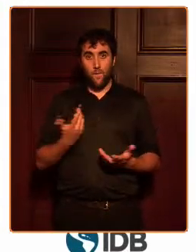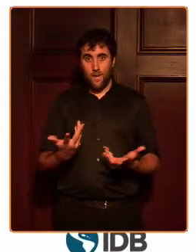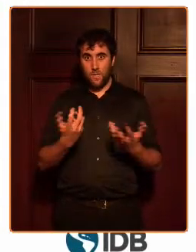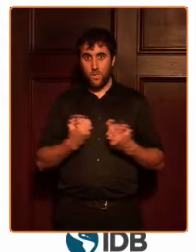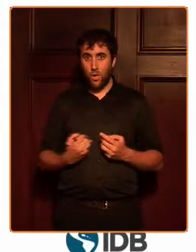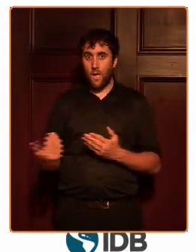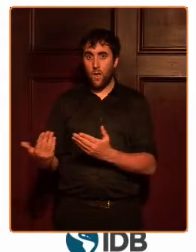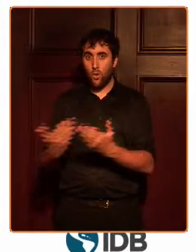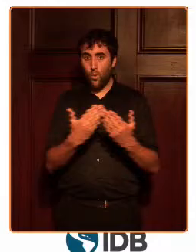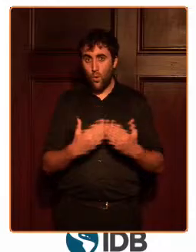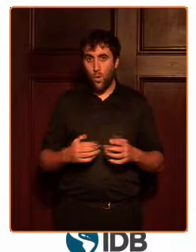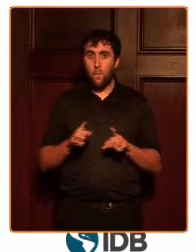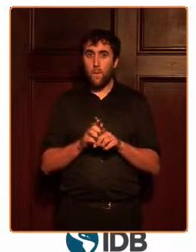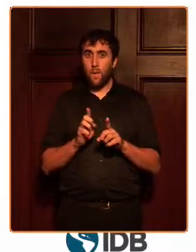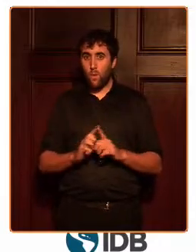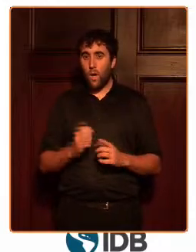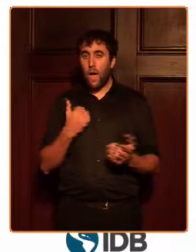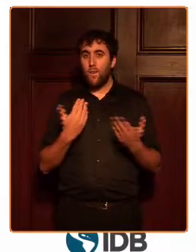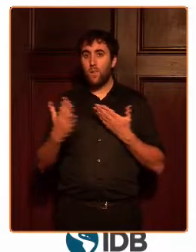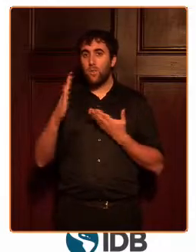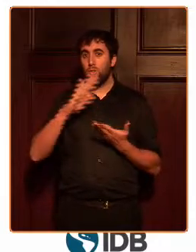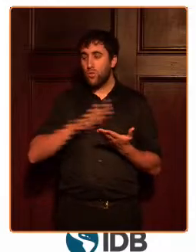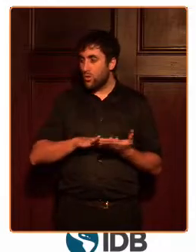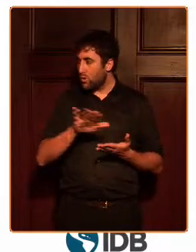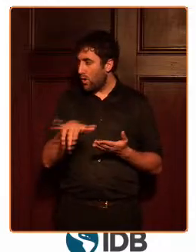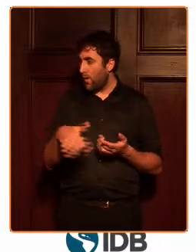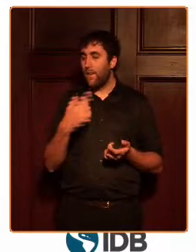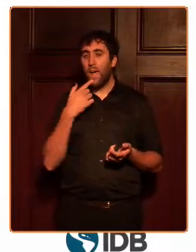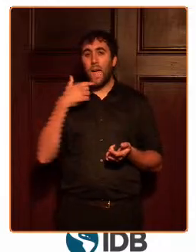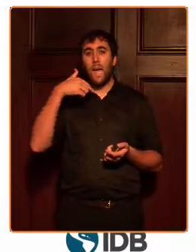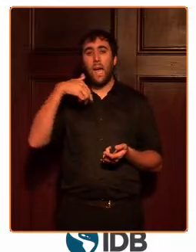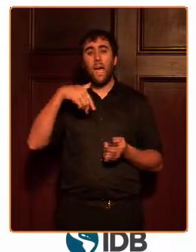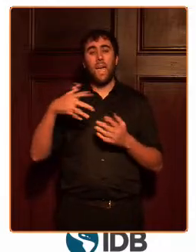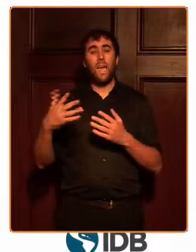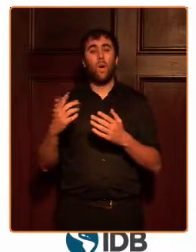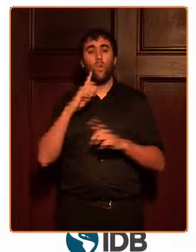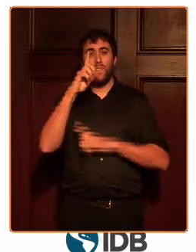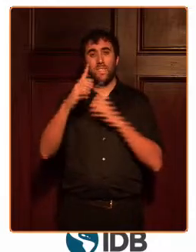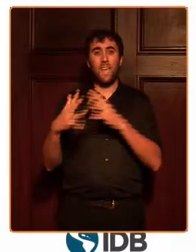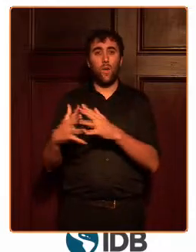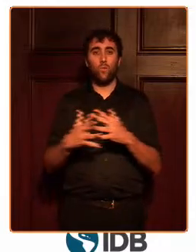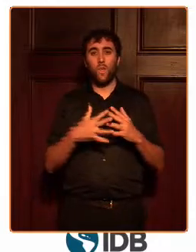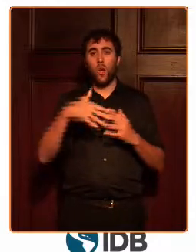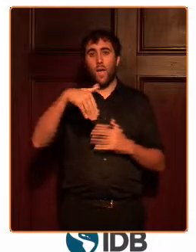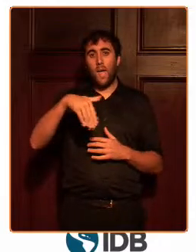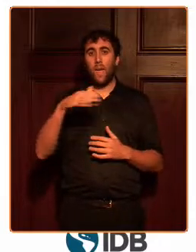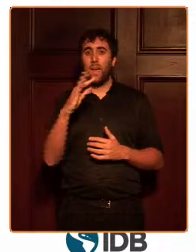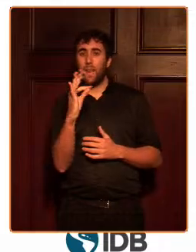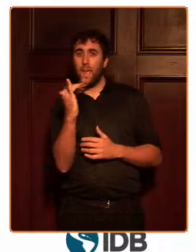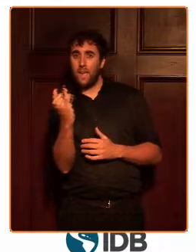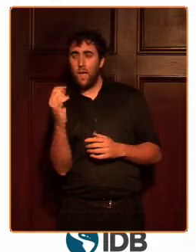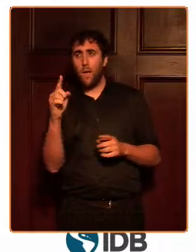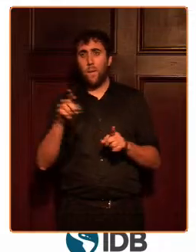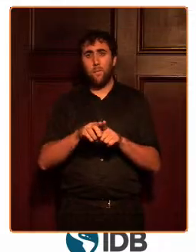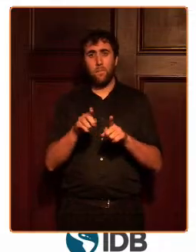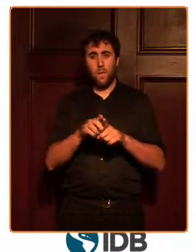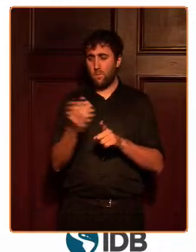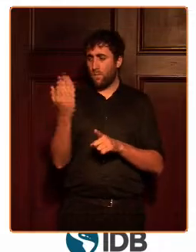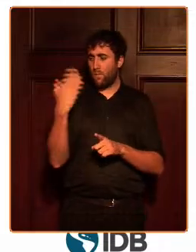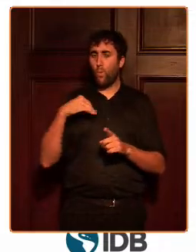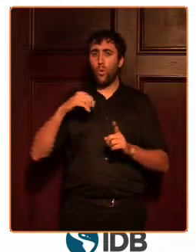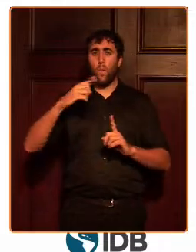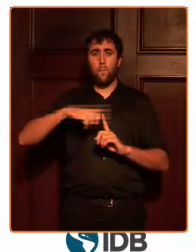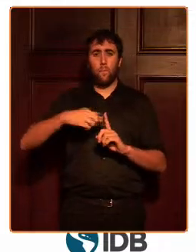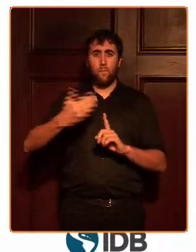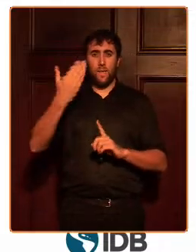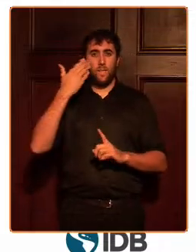que seguro que todos han visto que sacó el MIT hace apenas unos meses, en el que